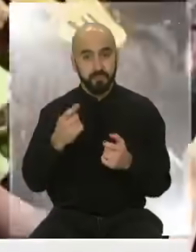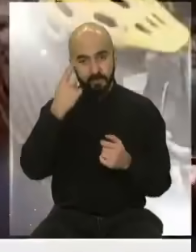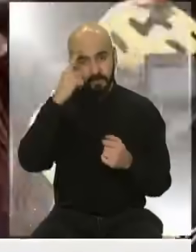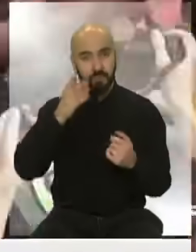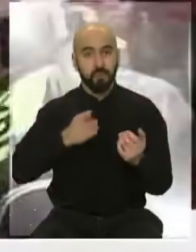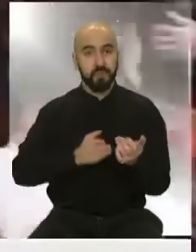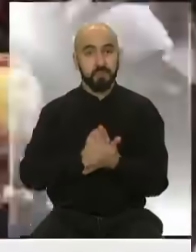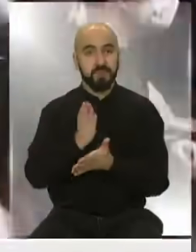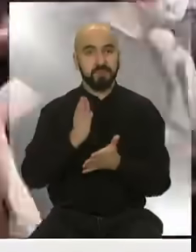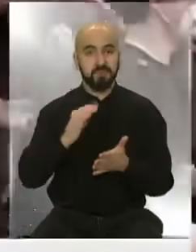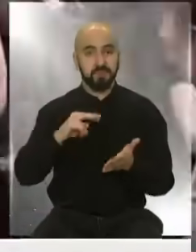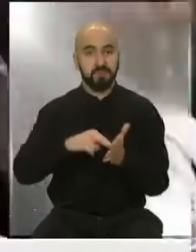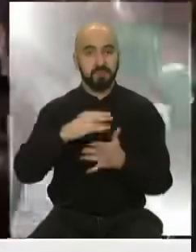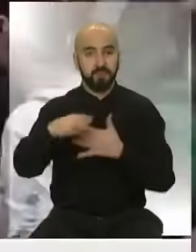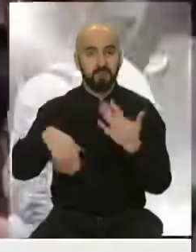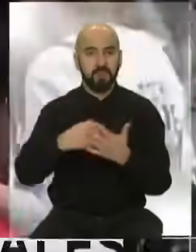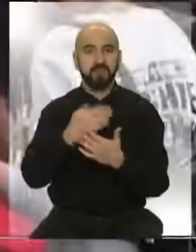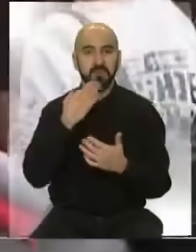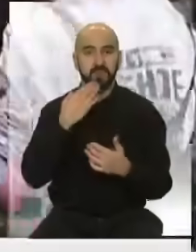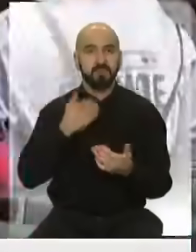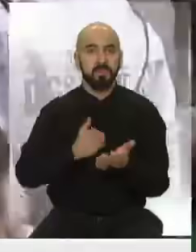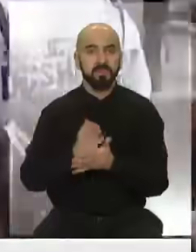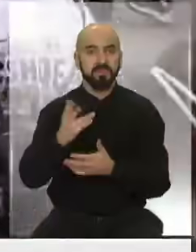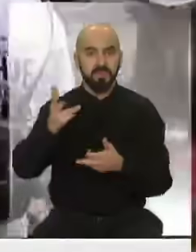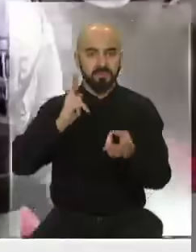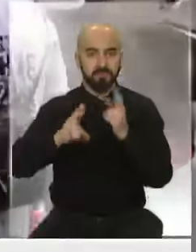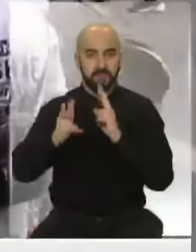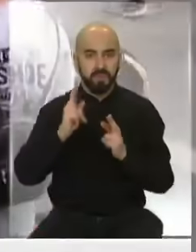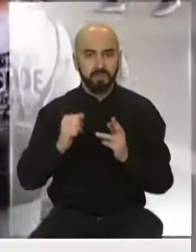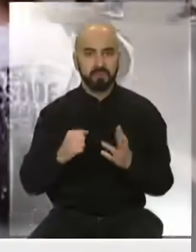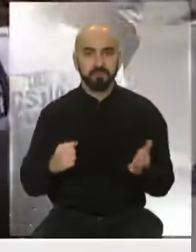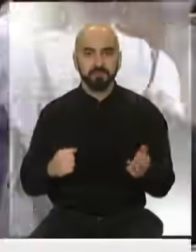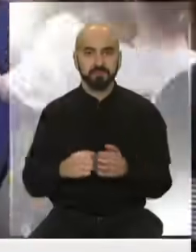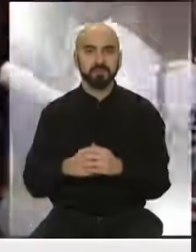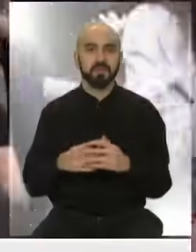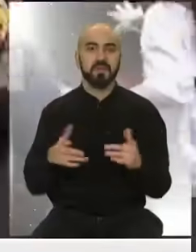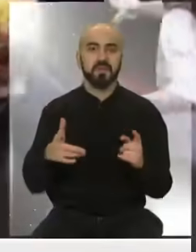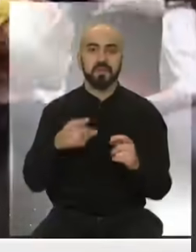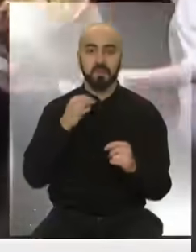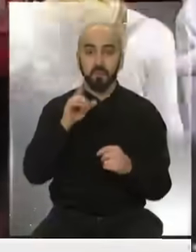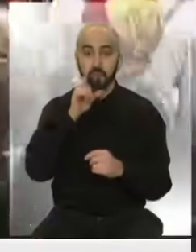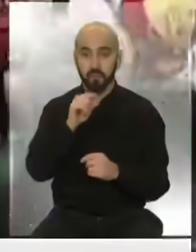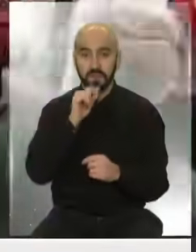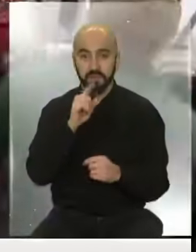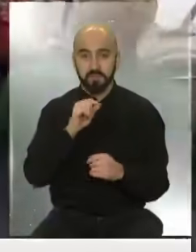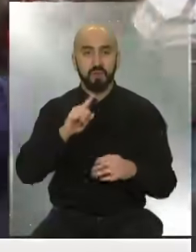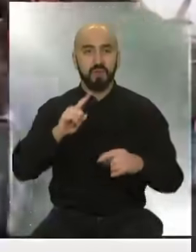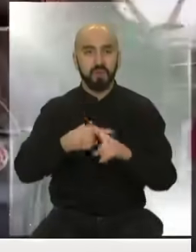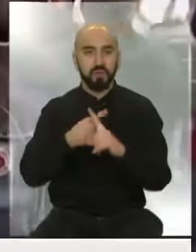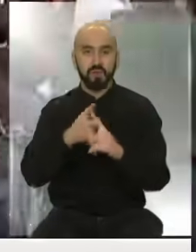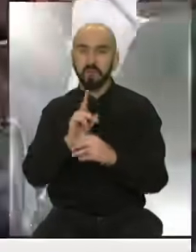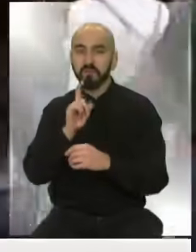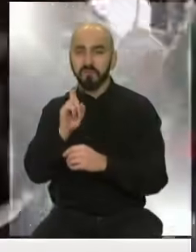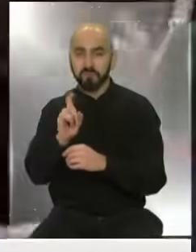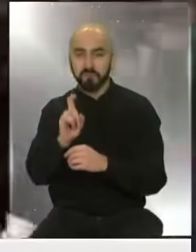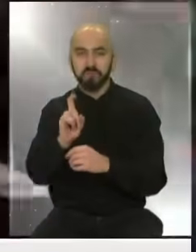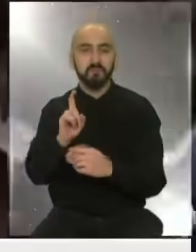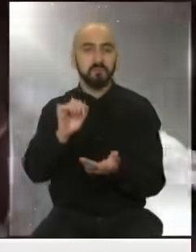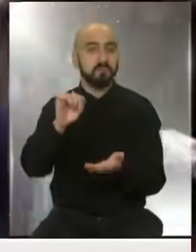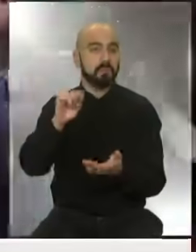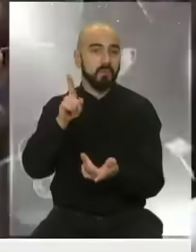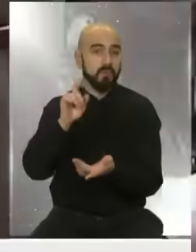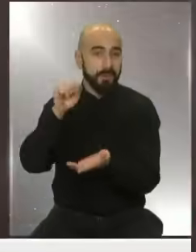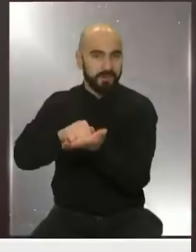empiecen, los disparos también empezarán. Gracias. Pues bien, Twitter amonestó nuevamente al mandatario con este